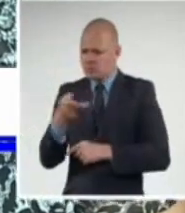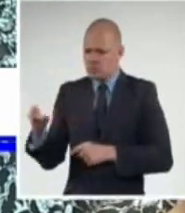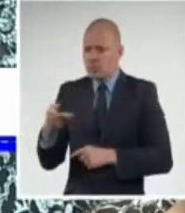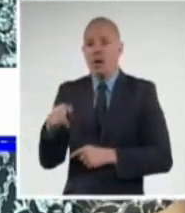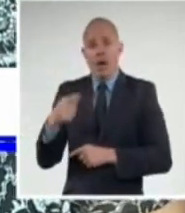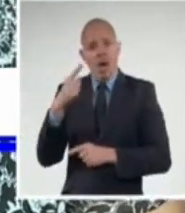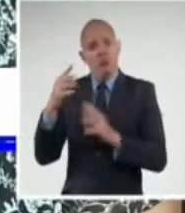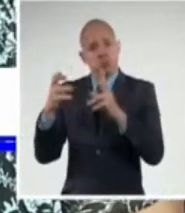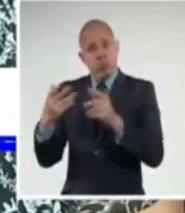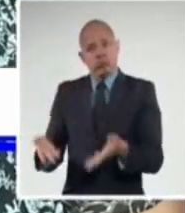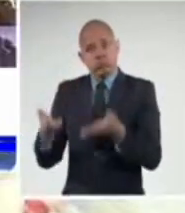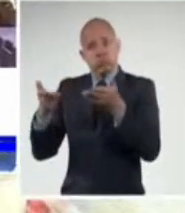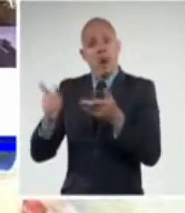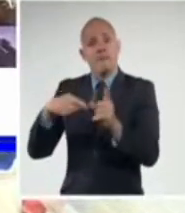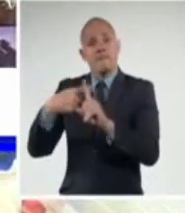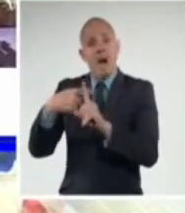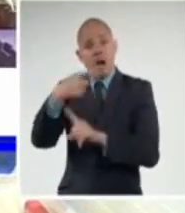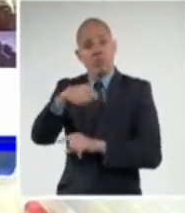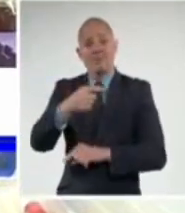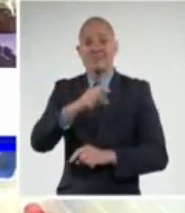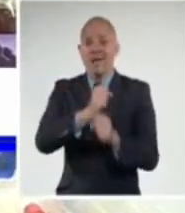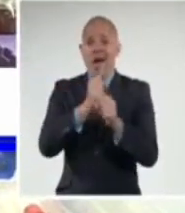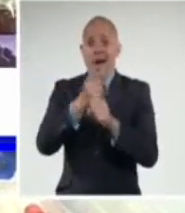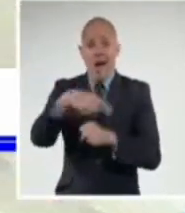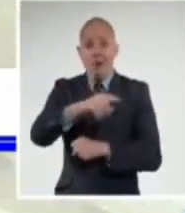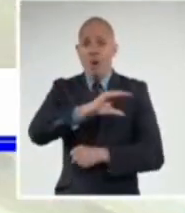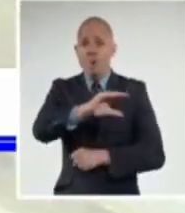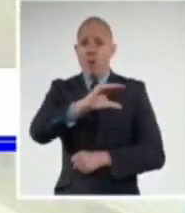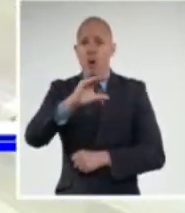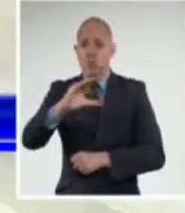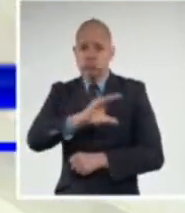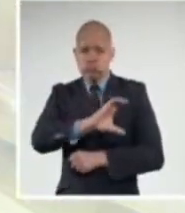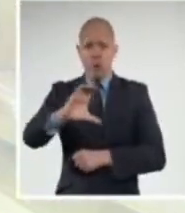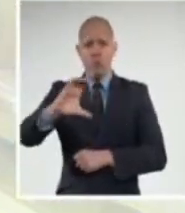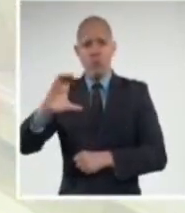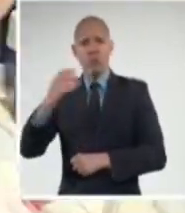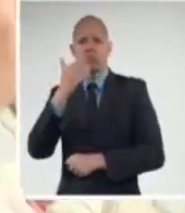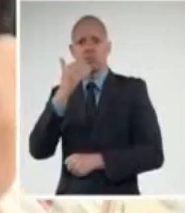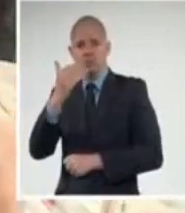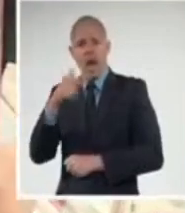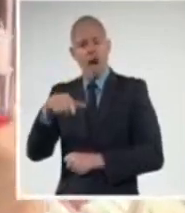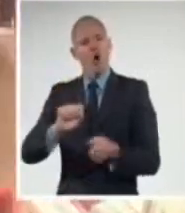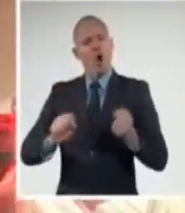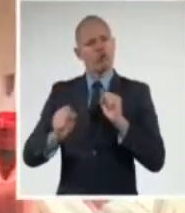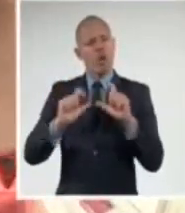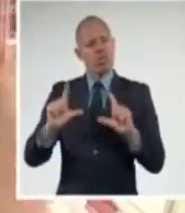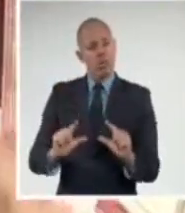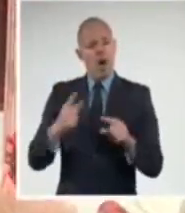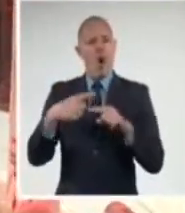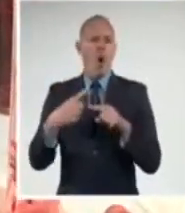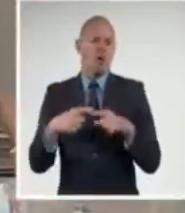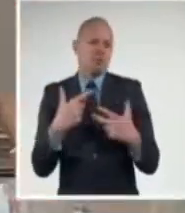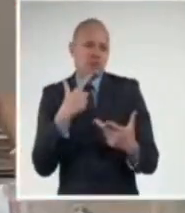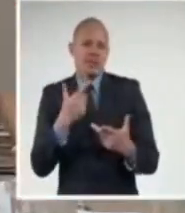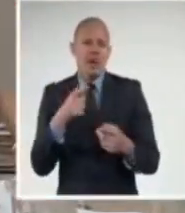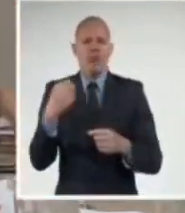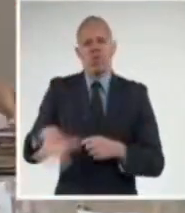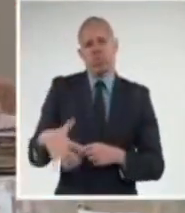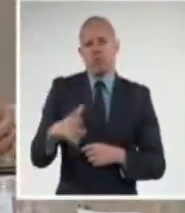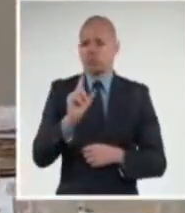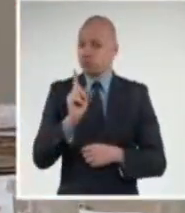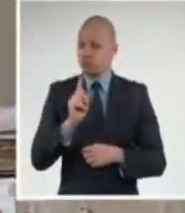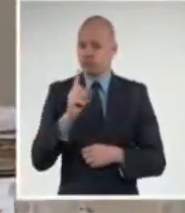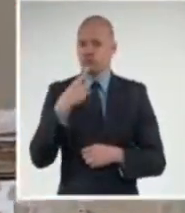productivo y salarial de nuestros trabajadores, con el ahorro, con las reformulaciones, disminución de gastos,